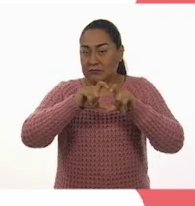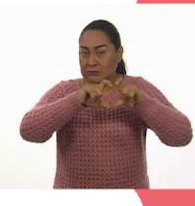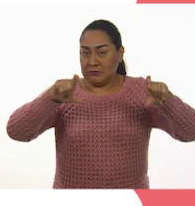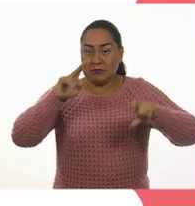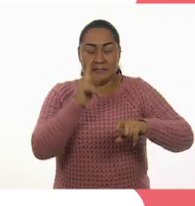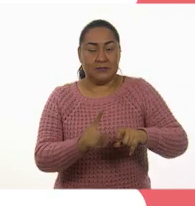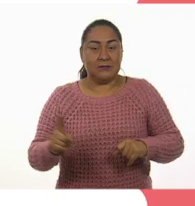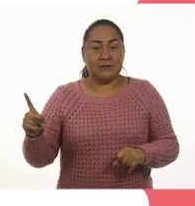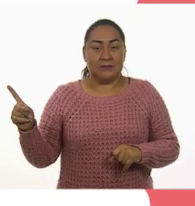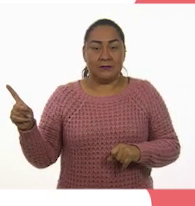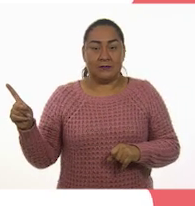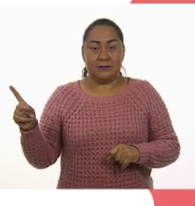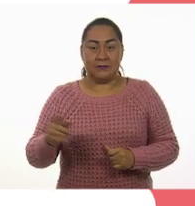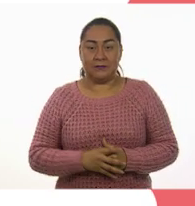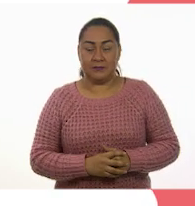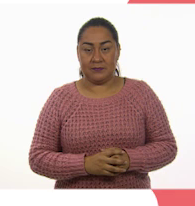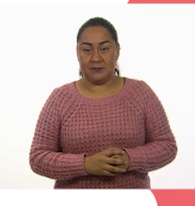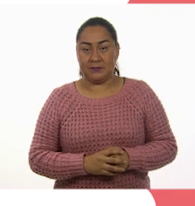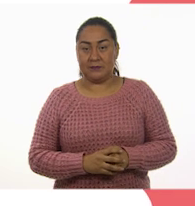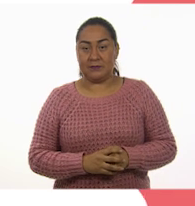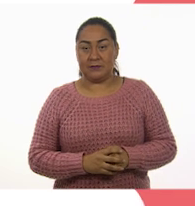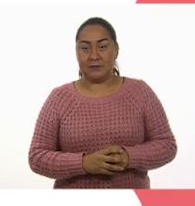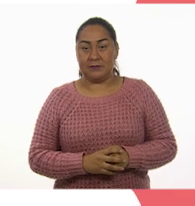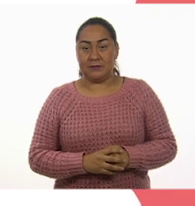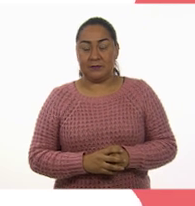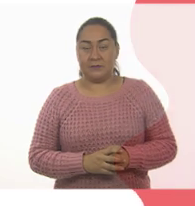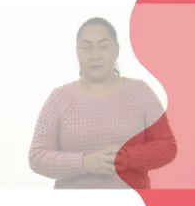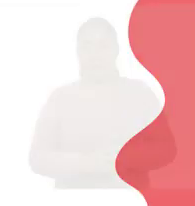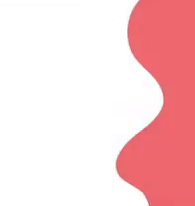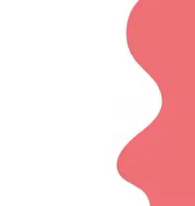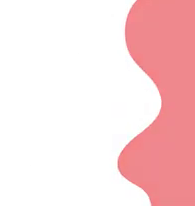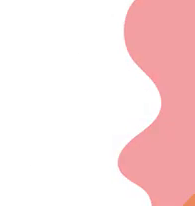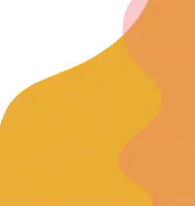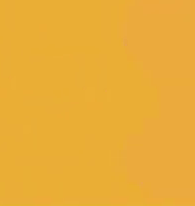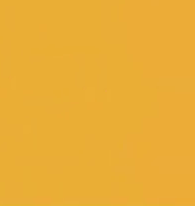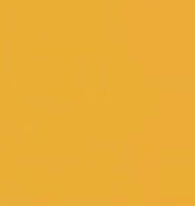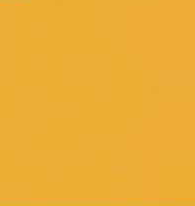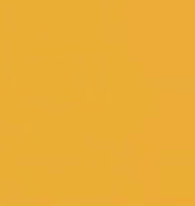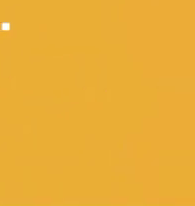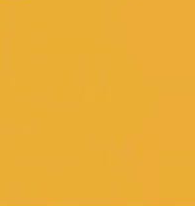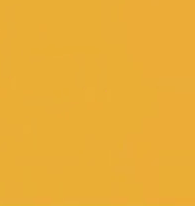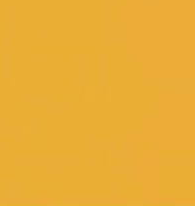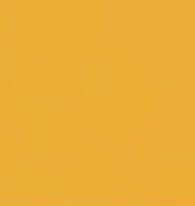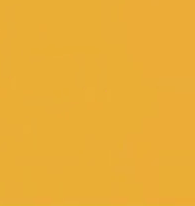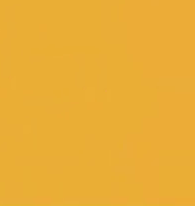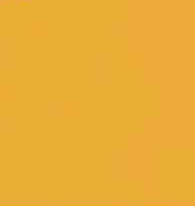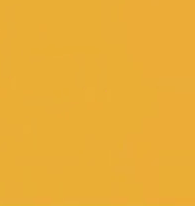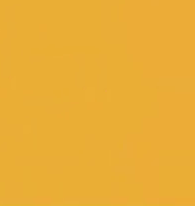aprendeencasa.sep.gob.mx